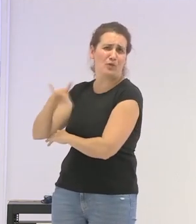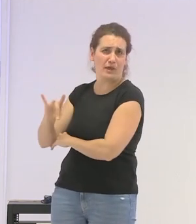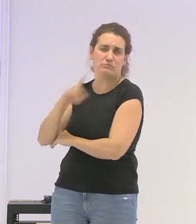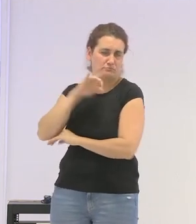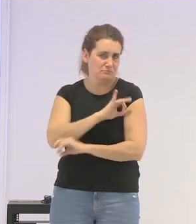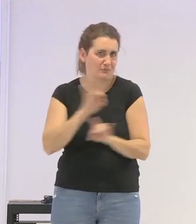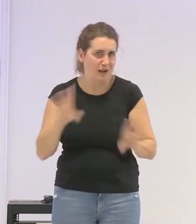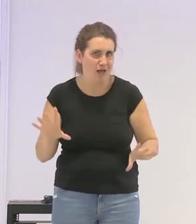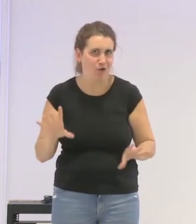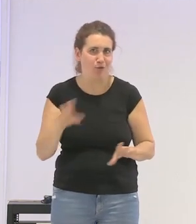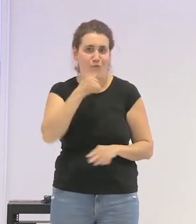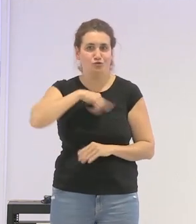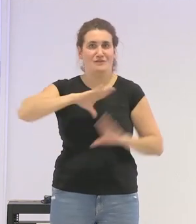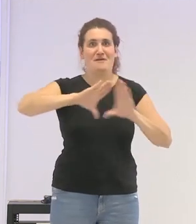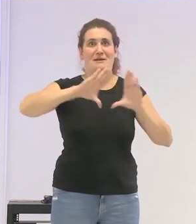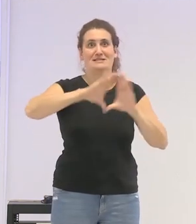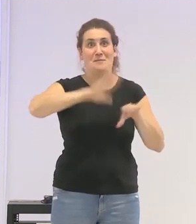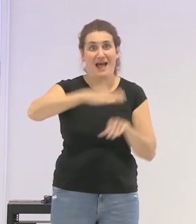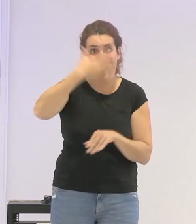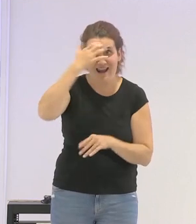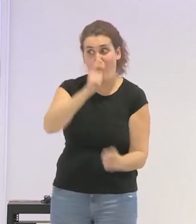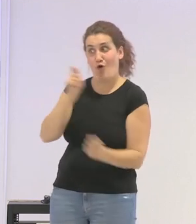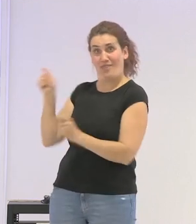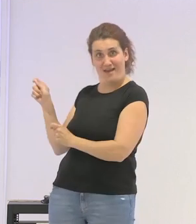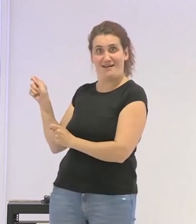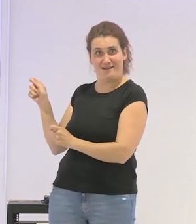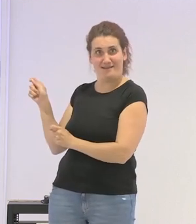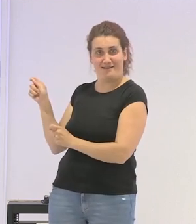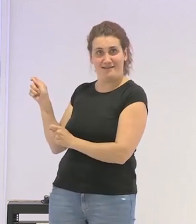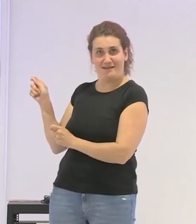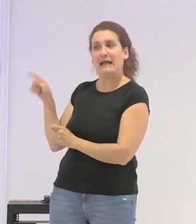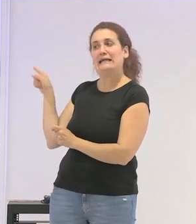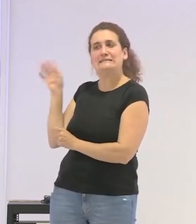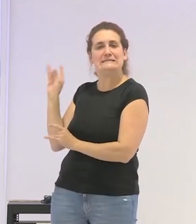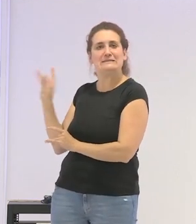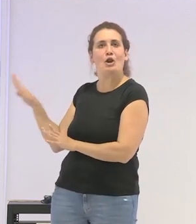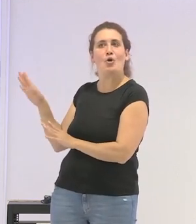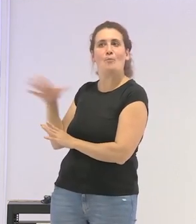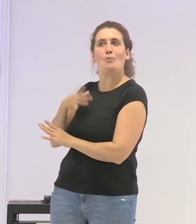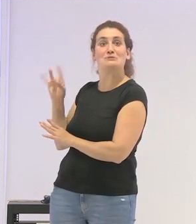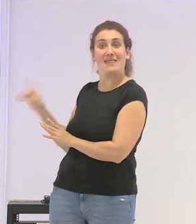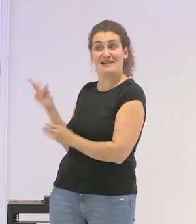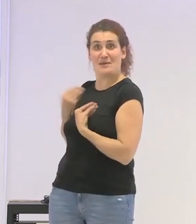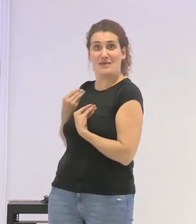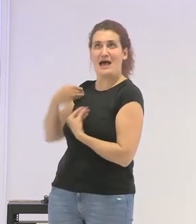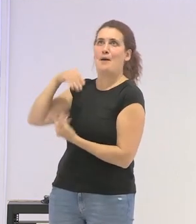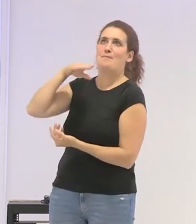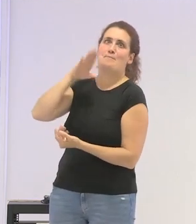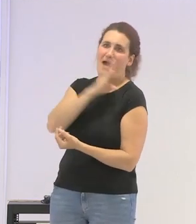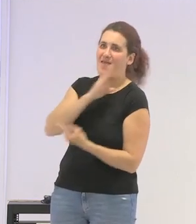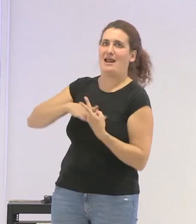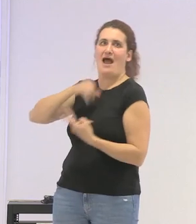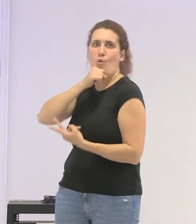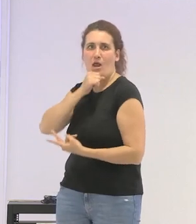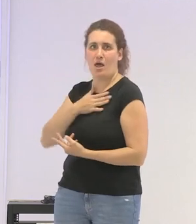pues estamos las feministas para recordar que bueno, que sí, que las posibilidades de vida que tuvieron mi madre o mi abuela no